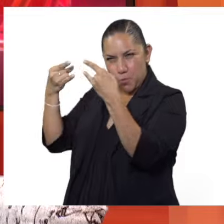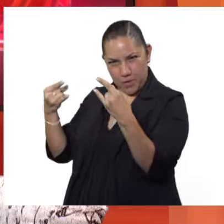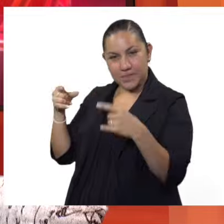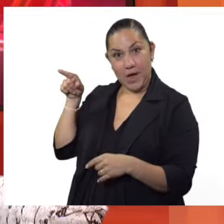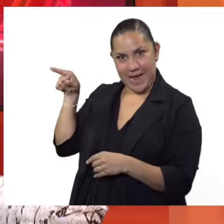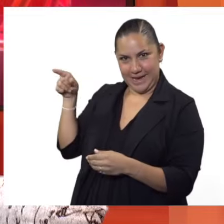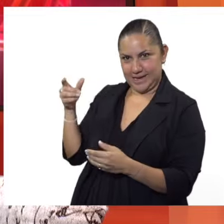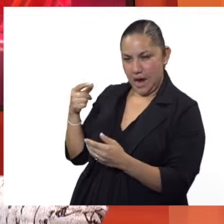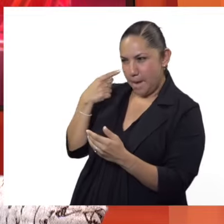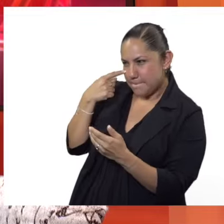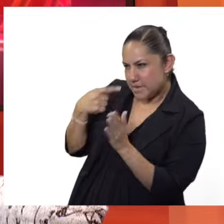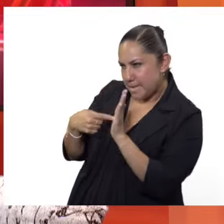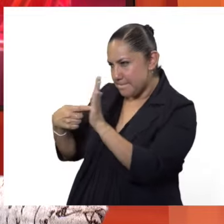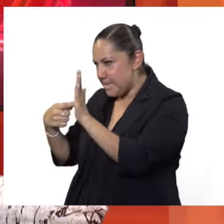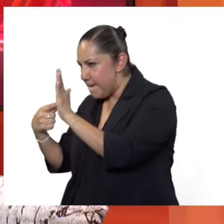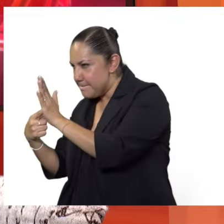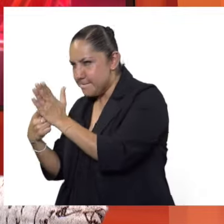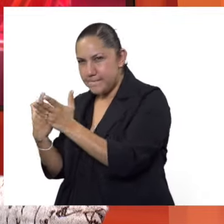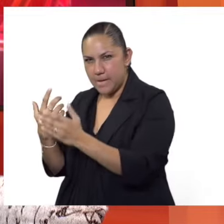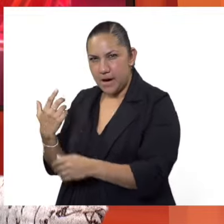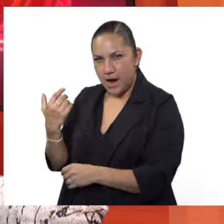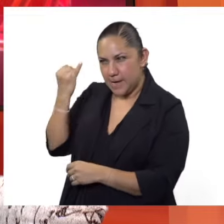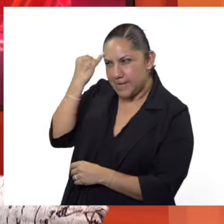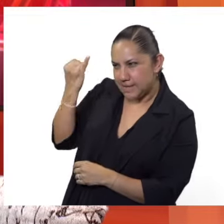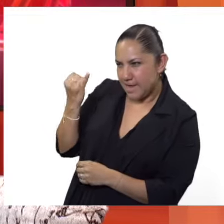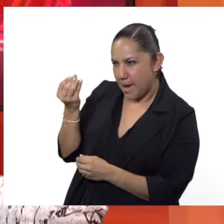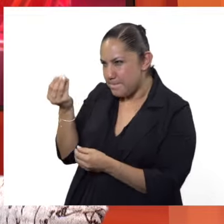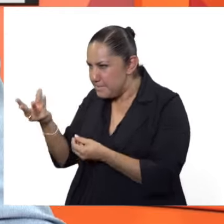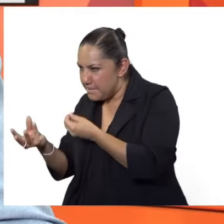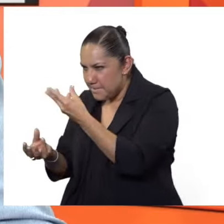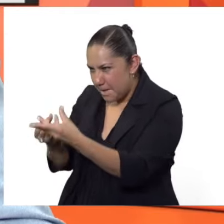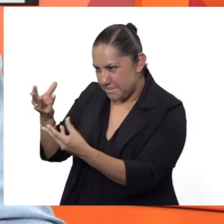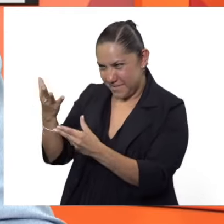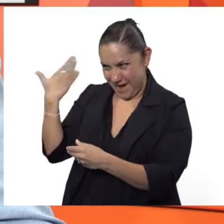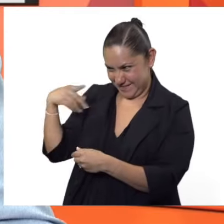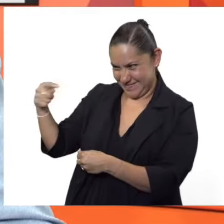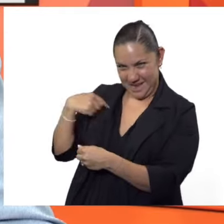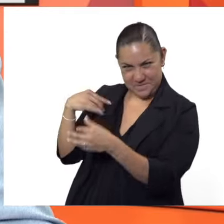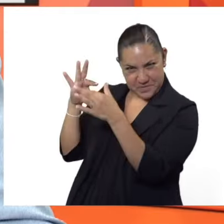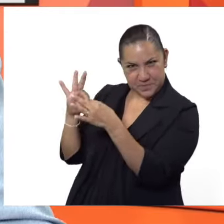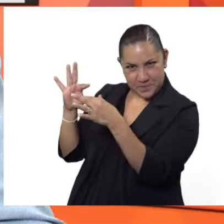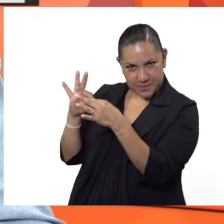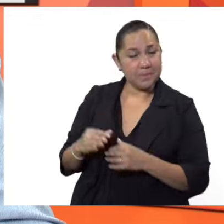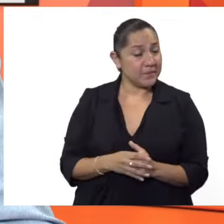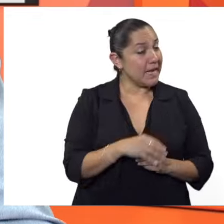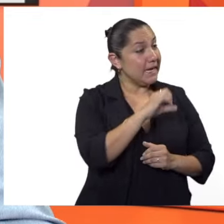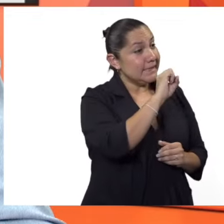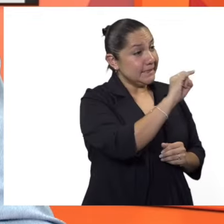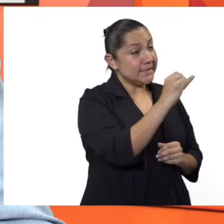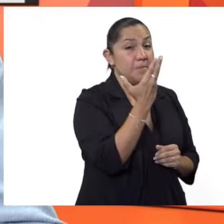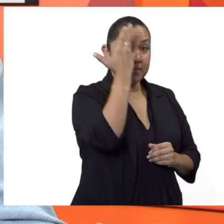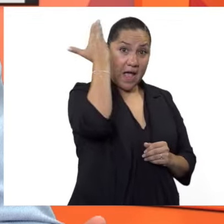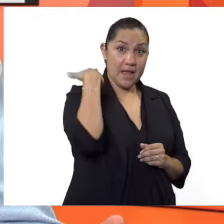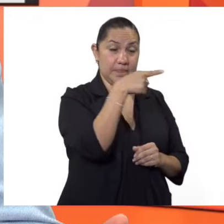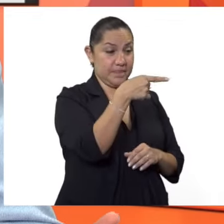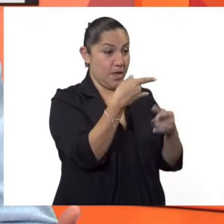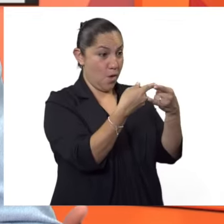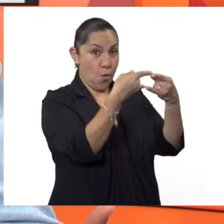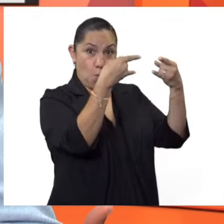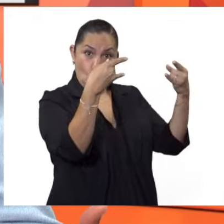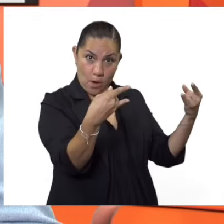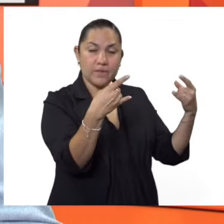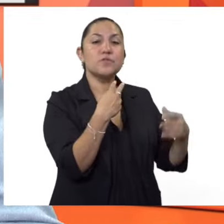te te hacía algunos como truquillos ahí para para Sí sí una sesión leíamos un